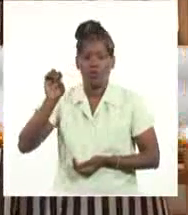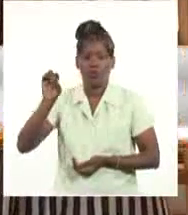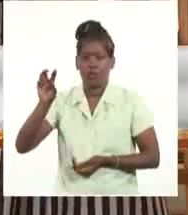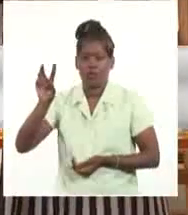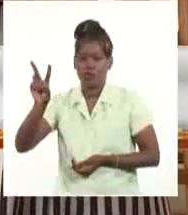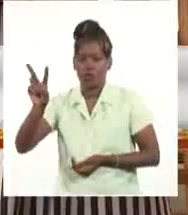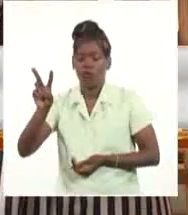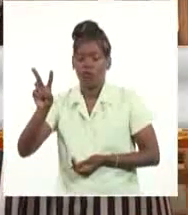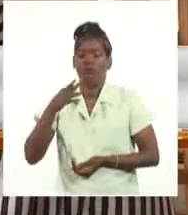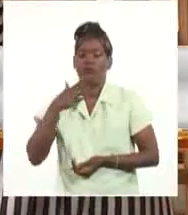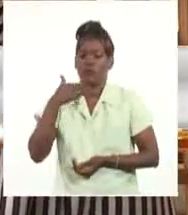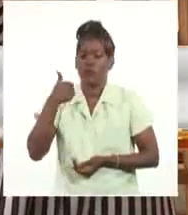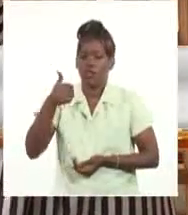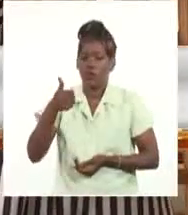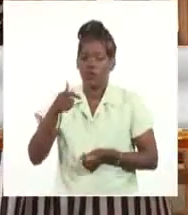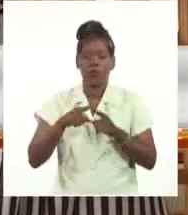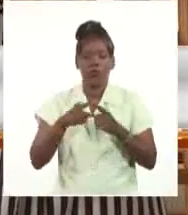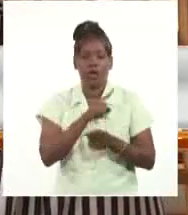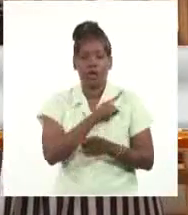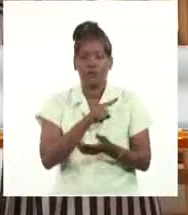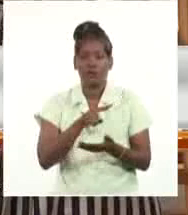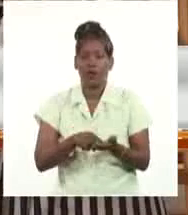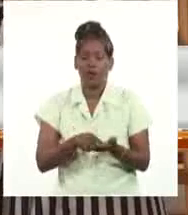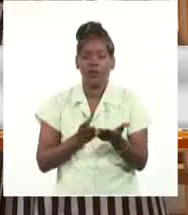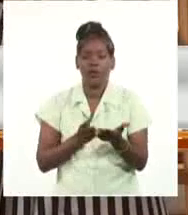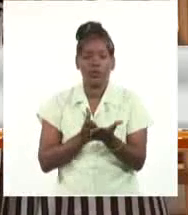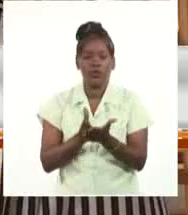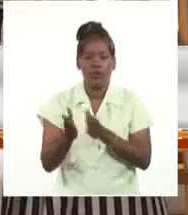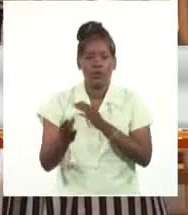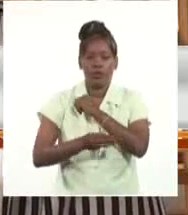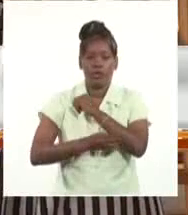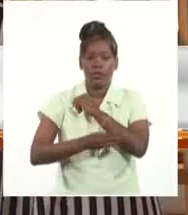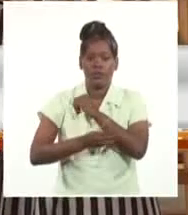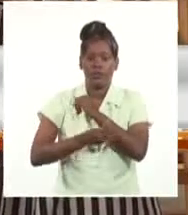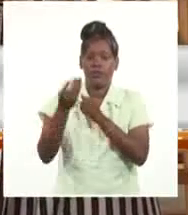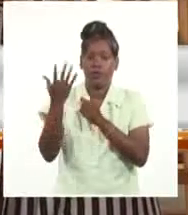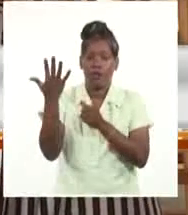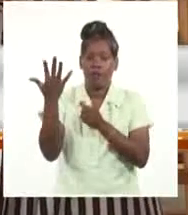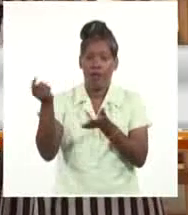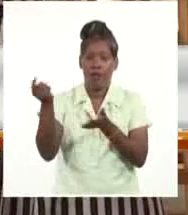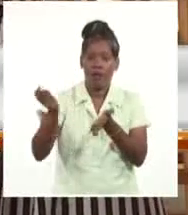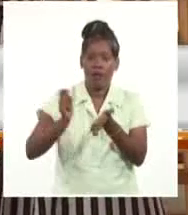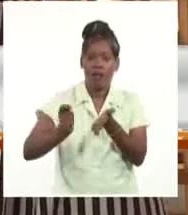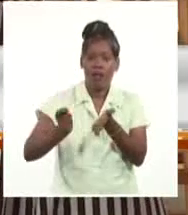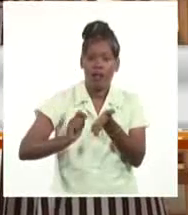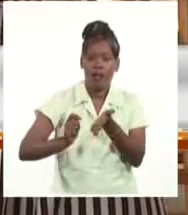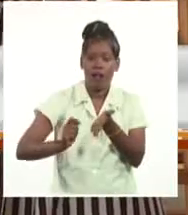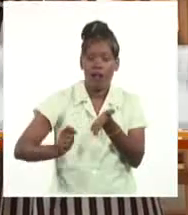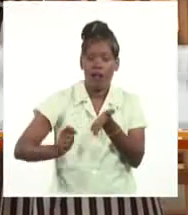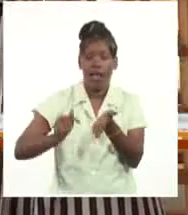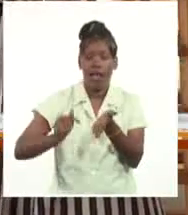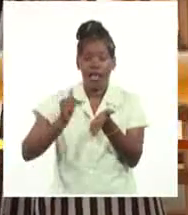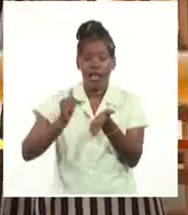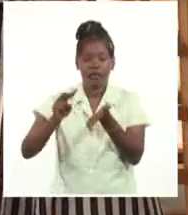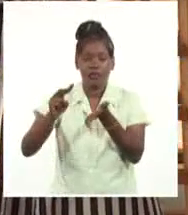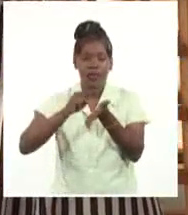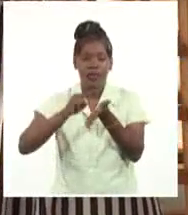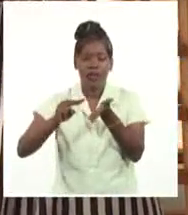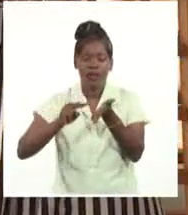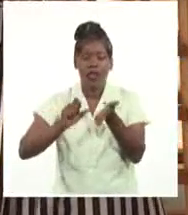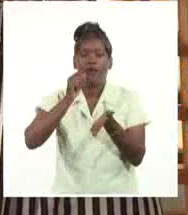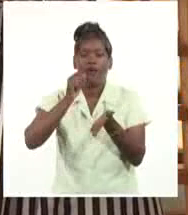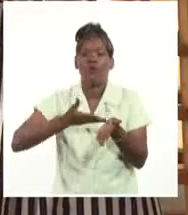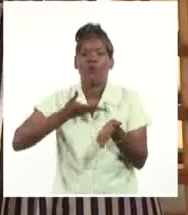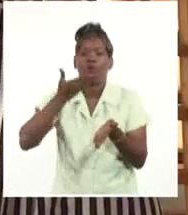escritura breve, que es realmente por lo que se distingue este concurso. Son textos que no exceden las 20 líneas y que es